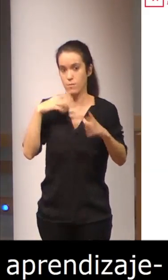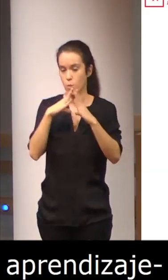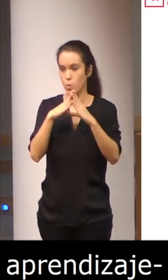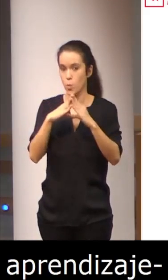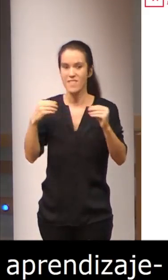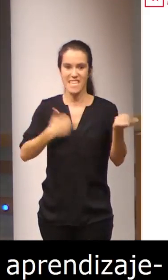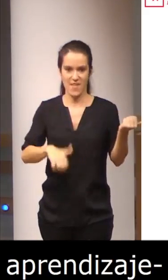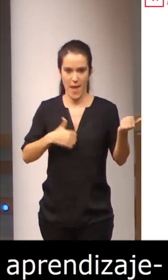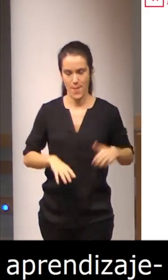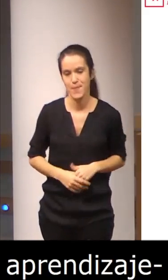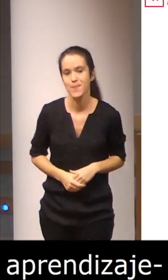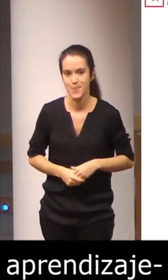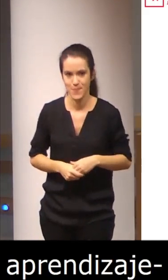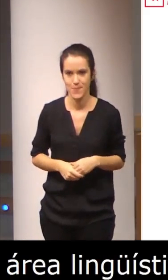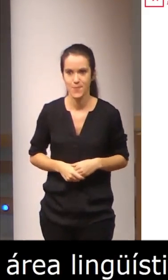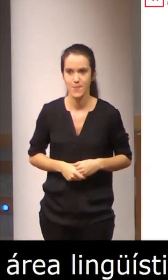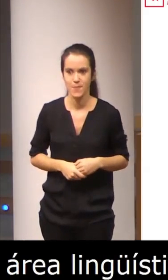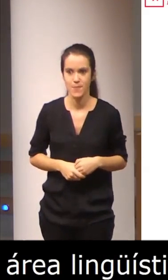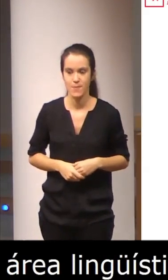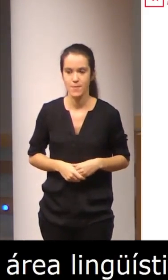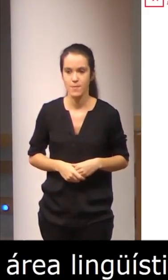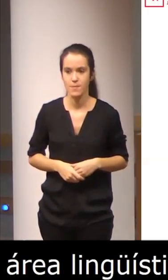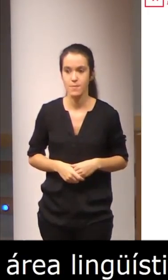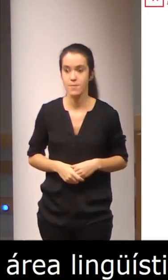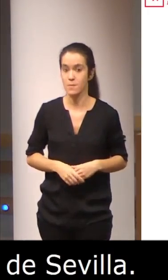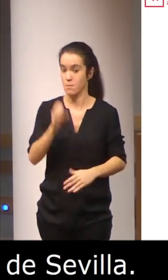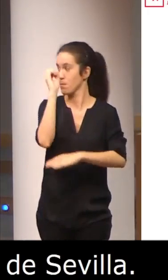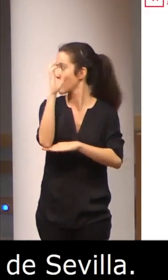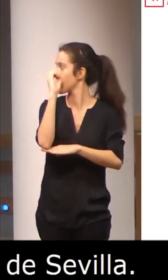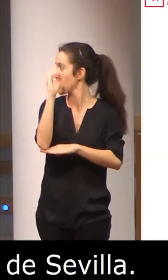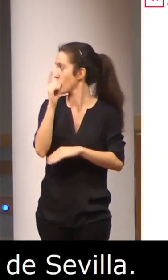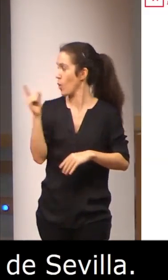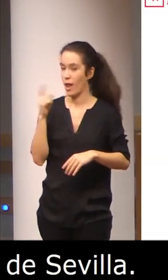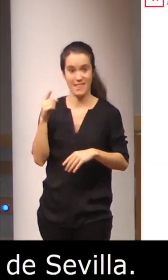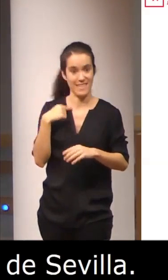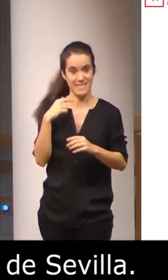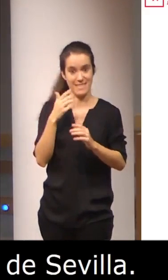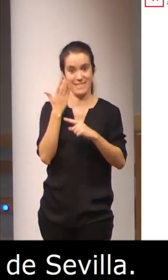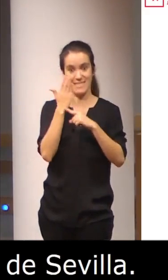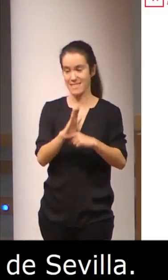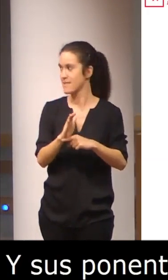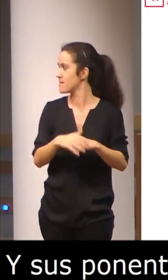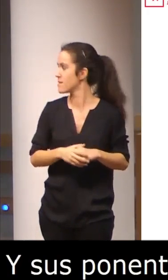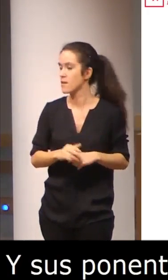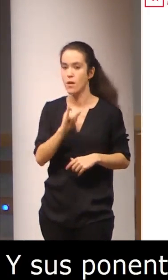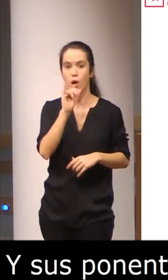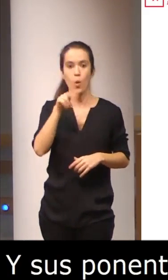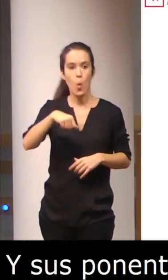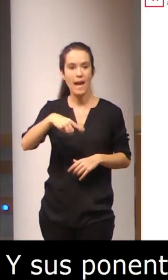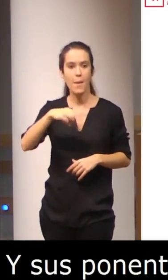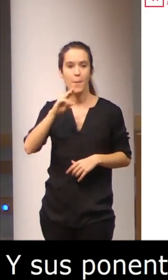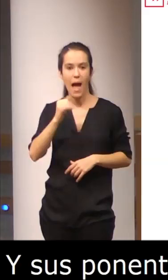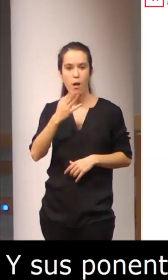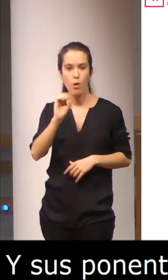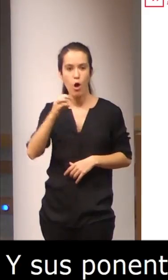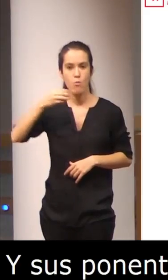de Sevilla. Y sus ponentes, quienes lo van a presentar, van a ser Juan Pablo Mora Gutiérrez,